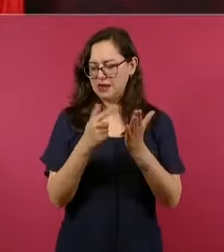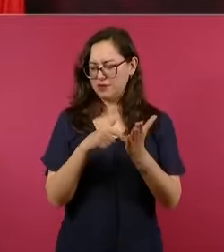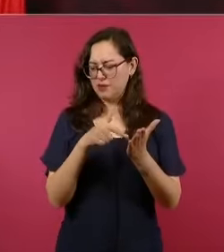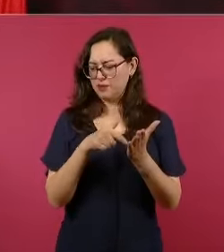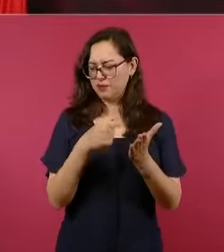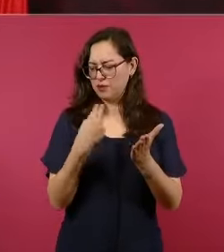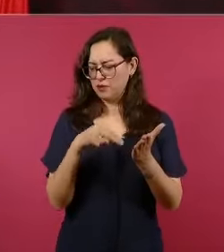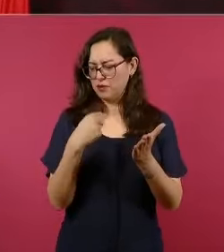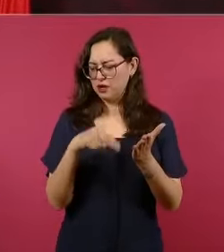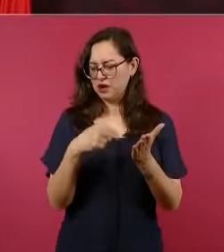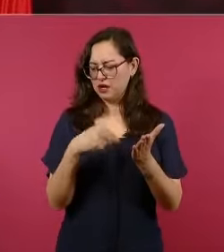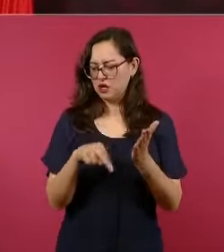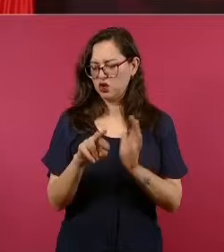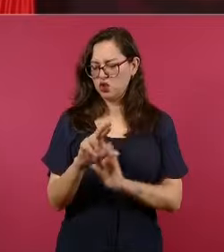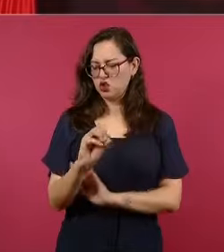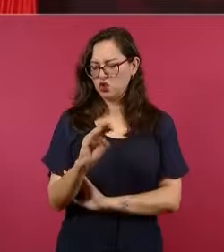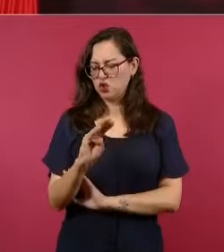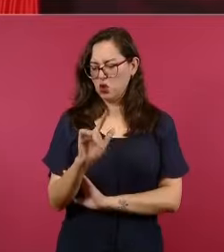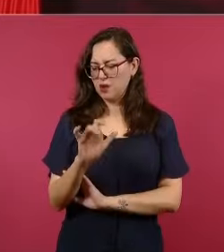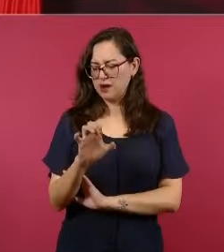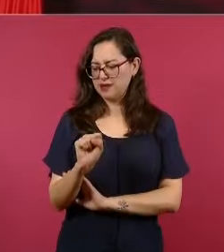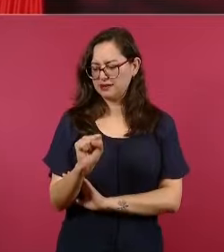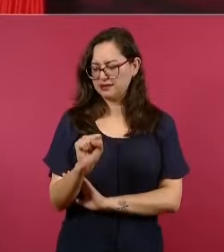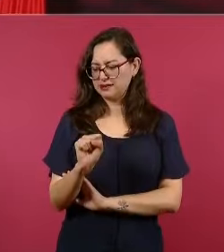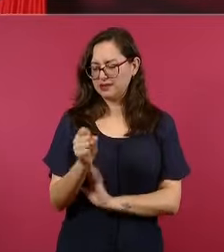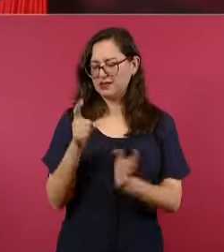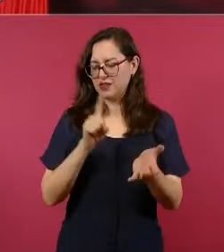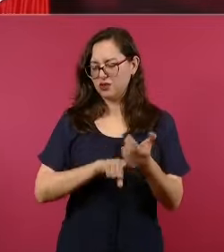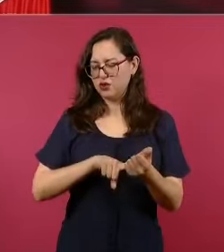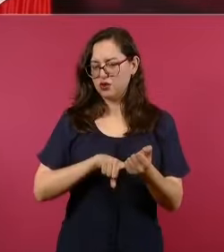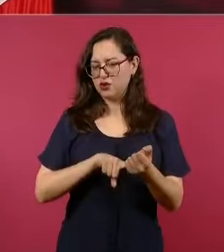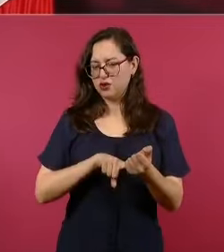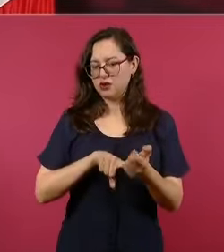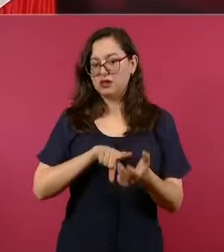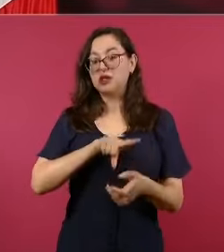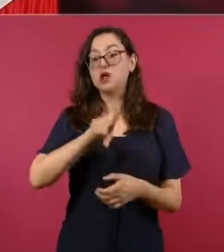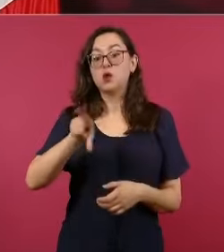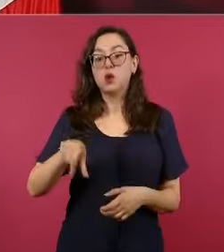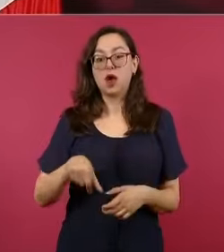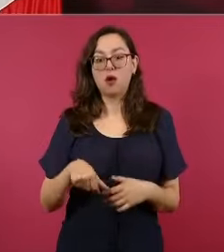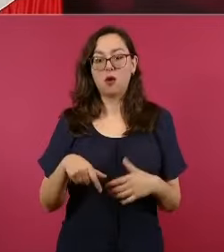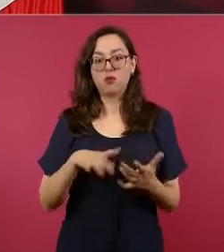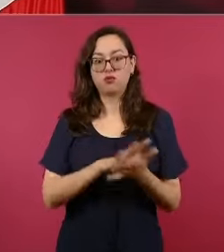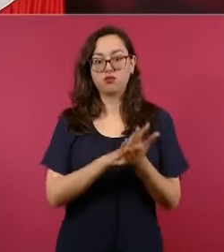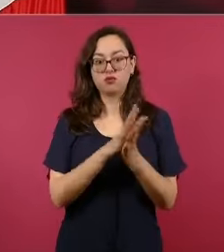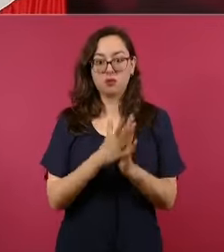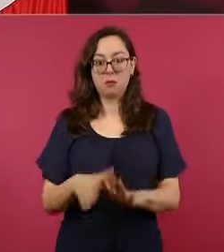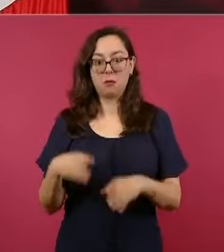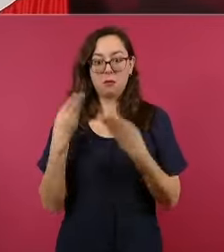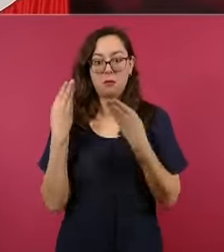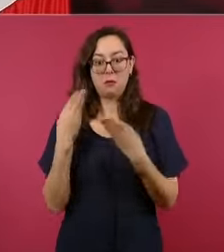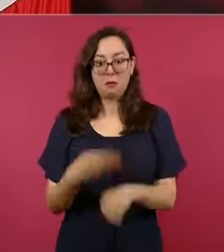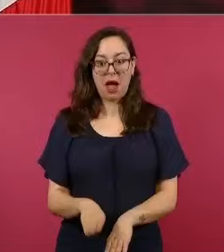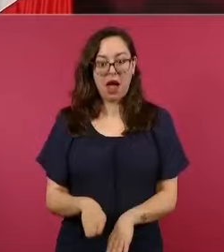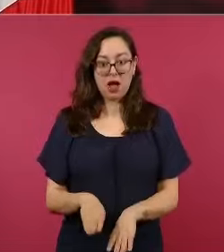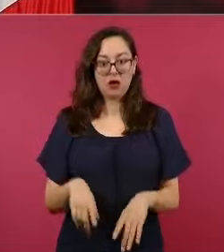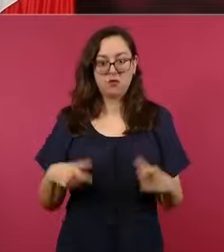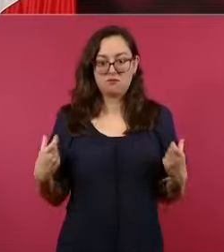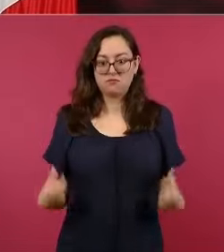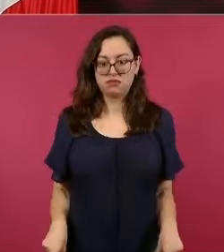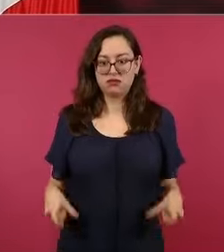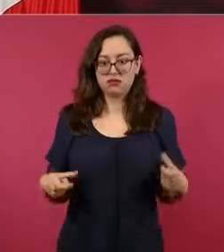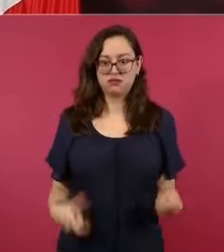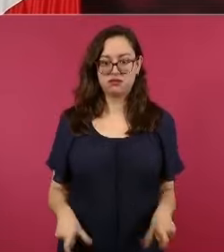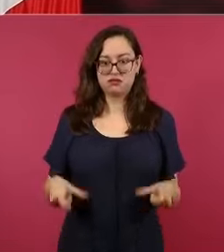apellido Robles Lu se volvió hasta banquero este personaje